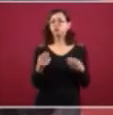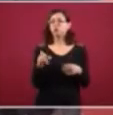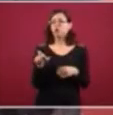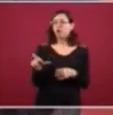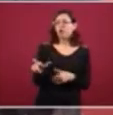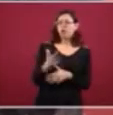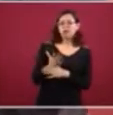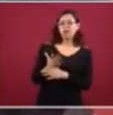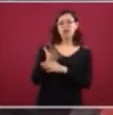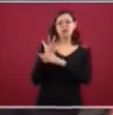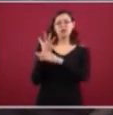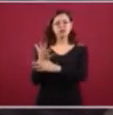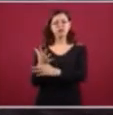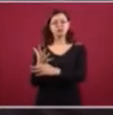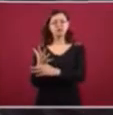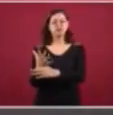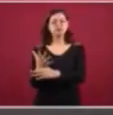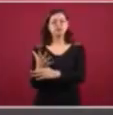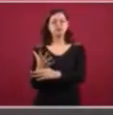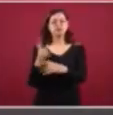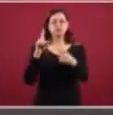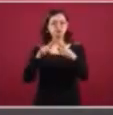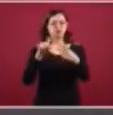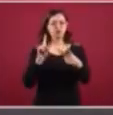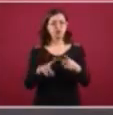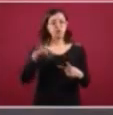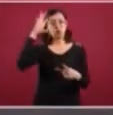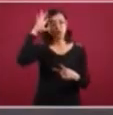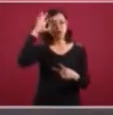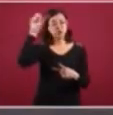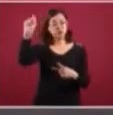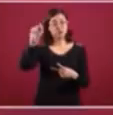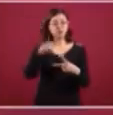a dos términos, dos conceptos,